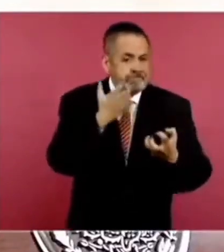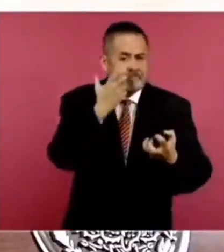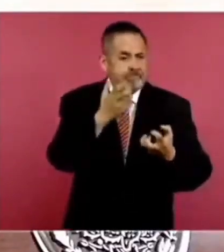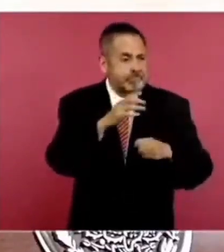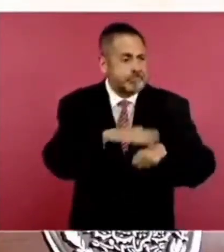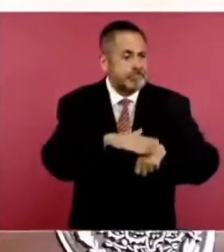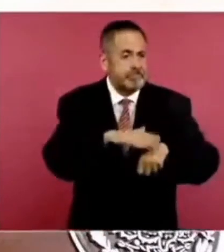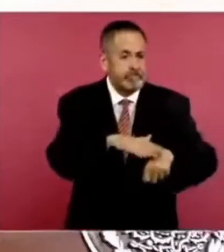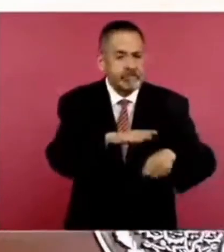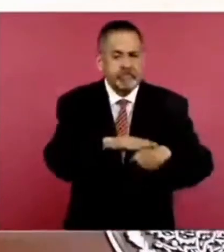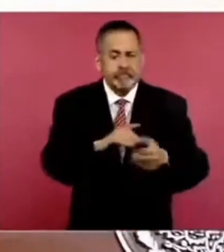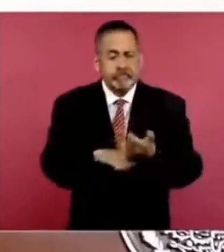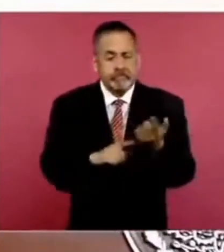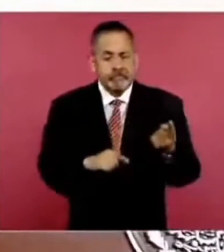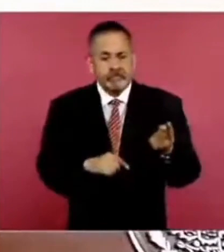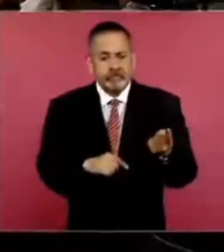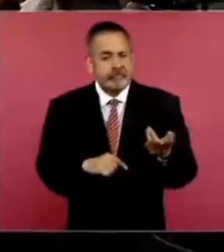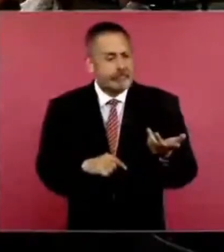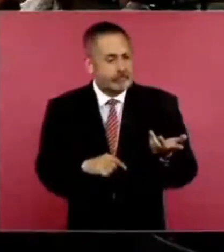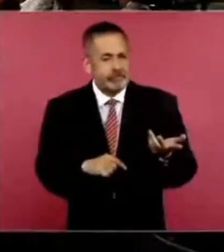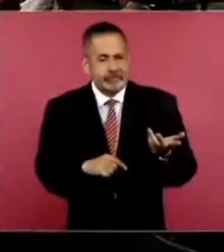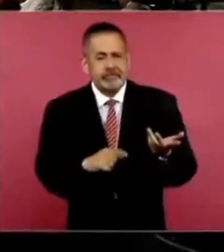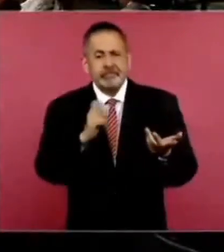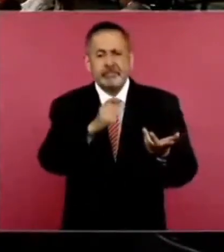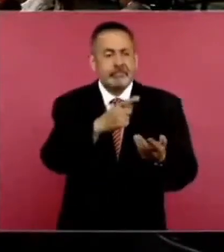de que se podía triunfar